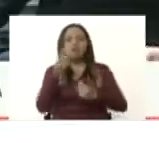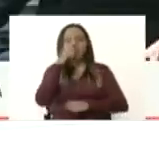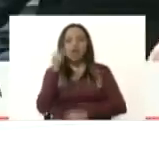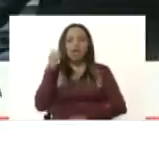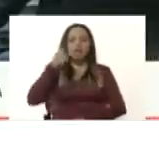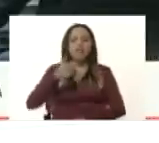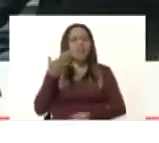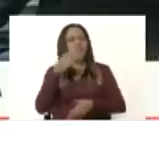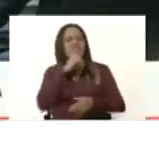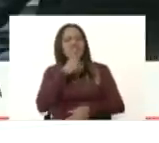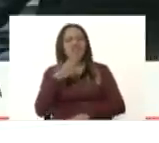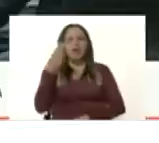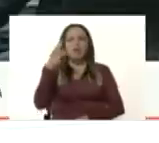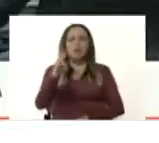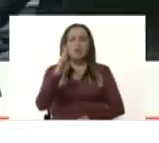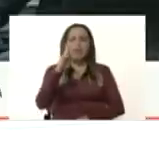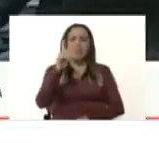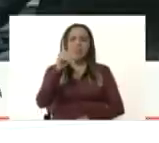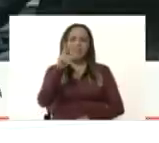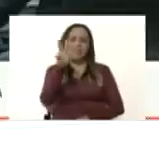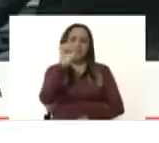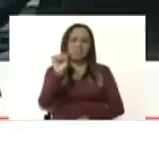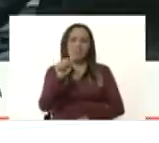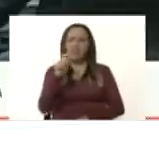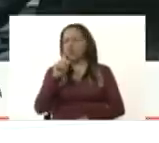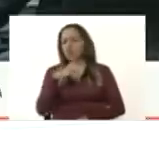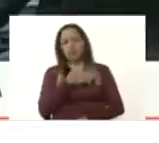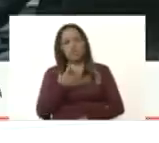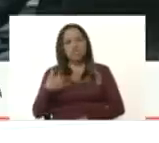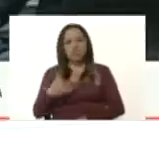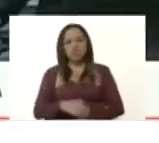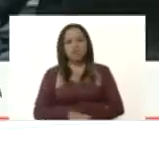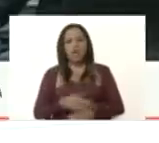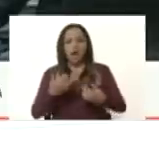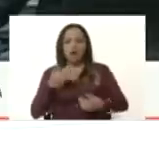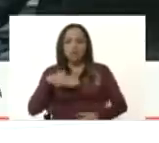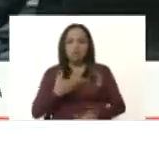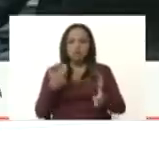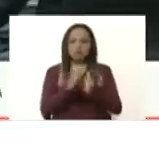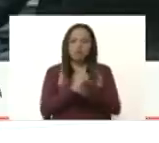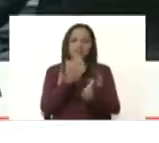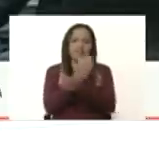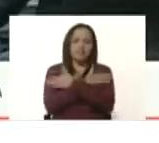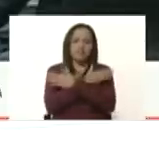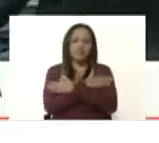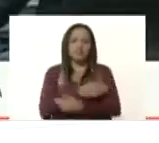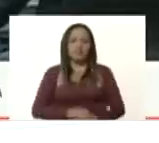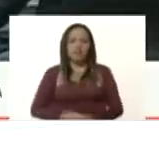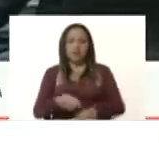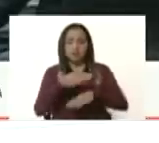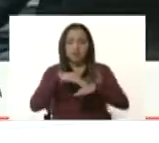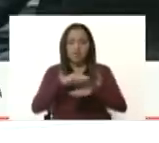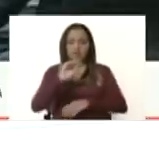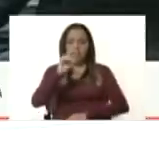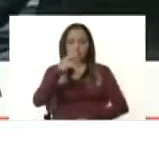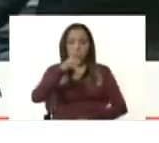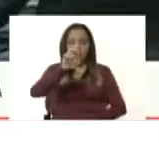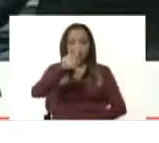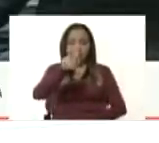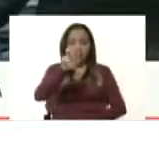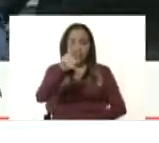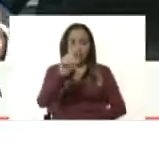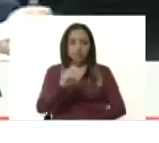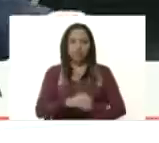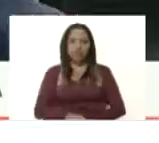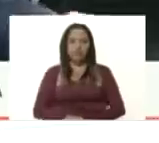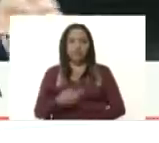PDVSA no lo quiso hacer. Lo acabamos de lograr, lo felicito, ministro Manuel Quevedo.